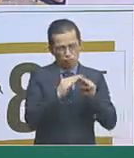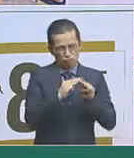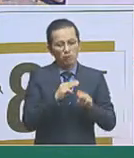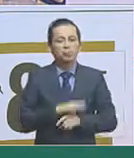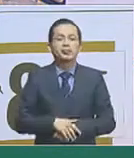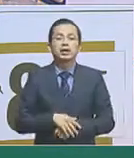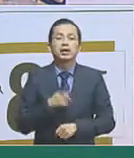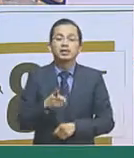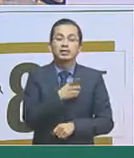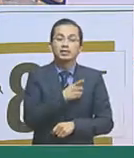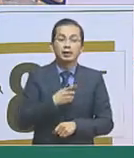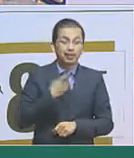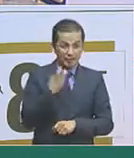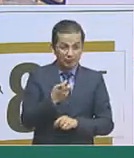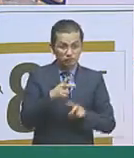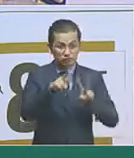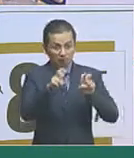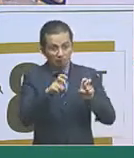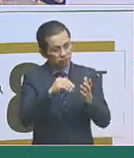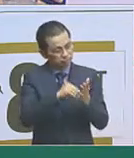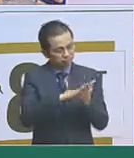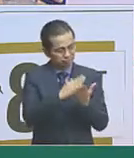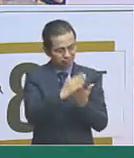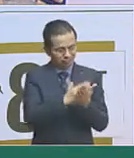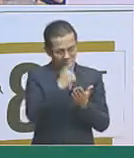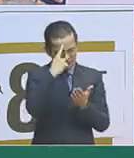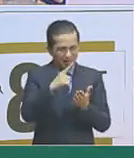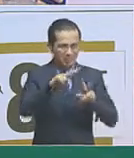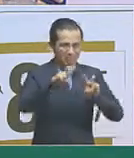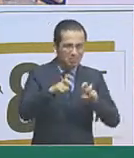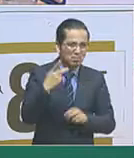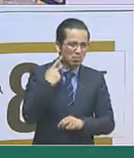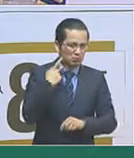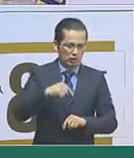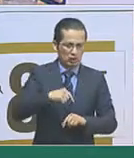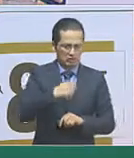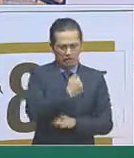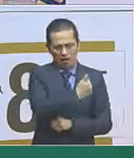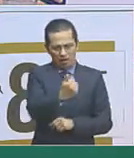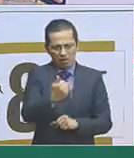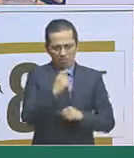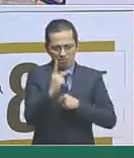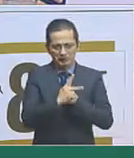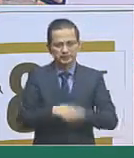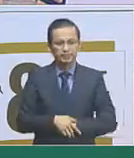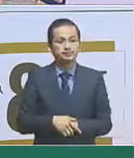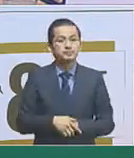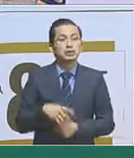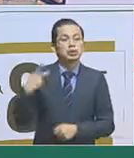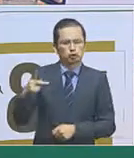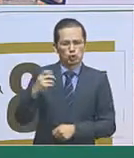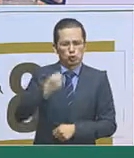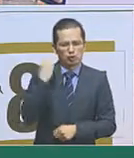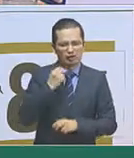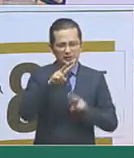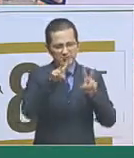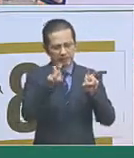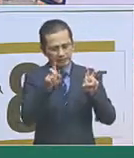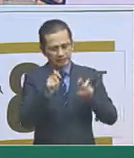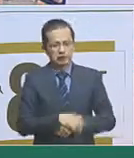agenda pública en nuestros países como lo señala el título de su conferencia democracia